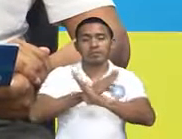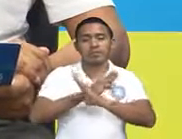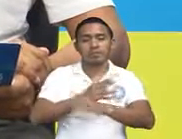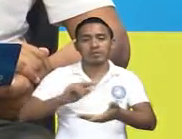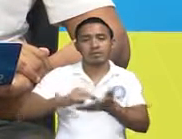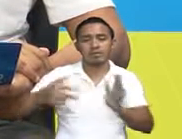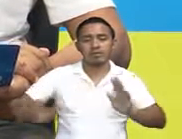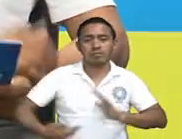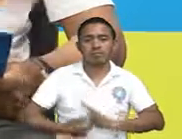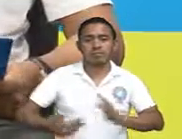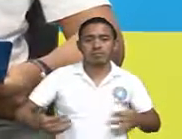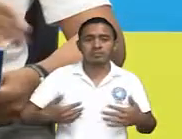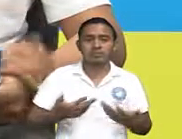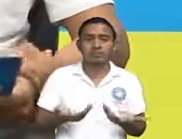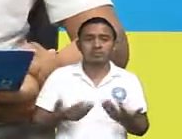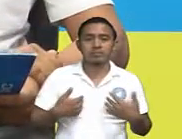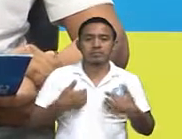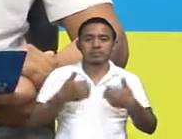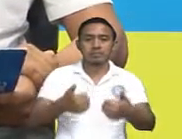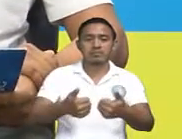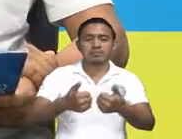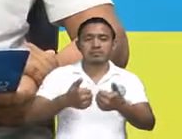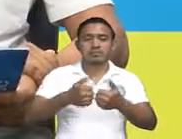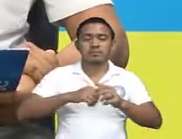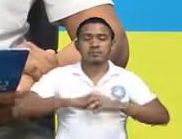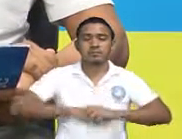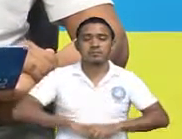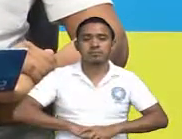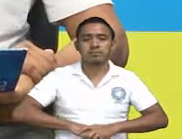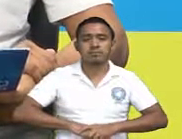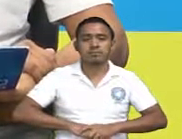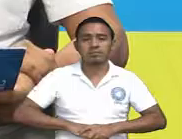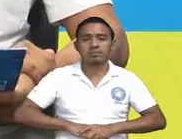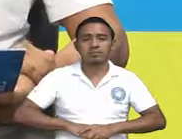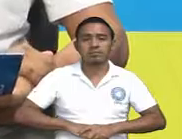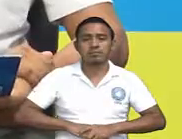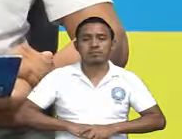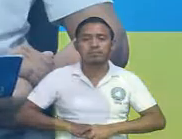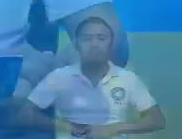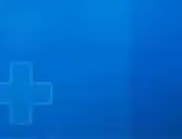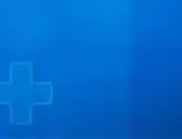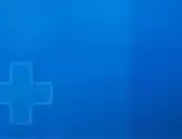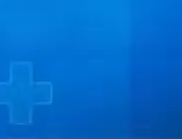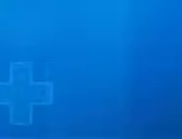amigos televidentes, que la prevención o prevenir también nos mantiene saludables.